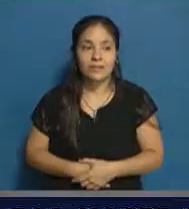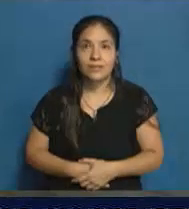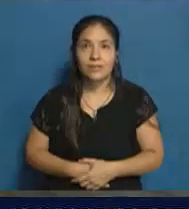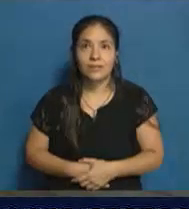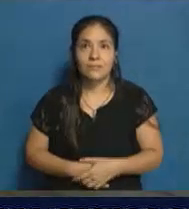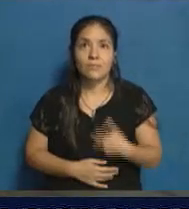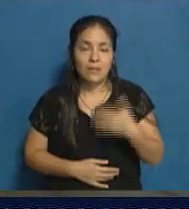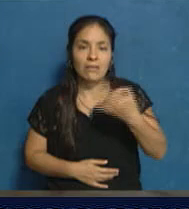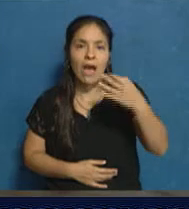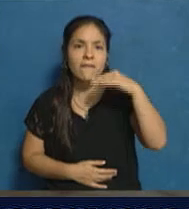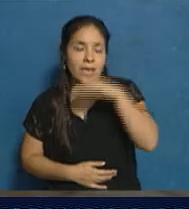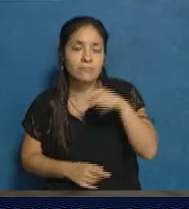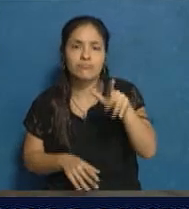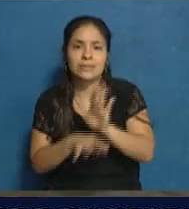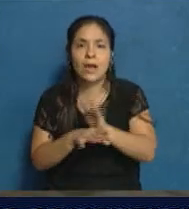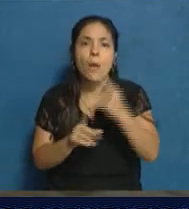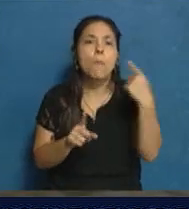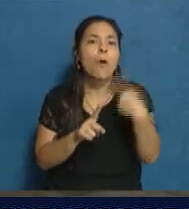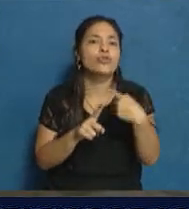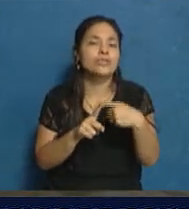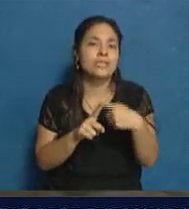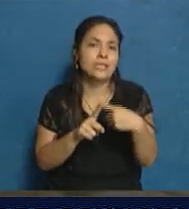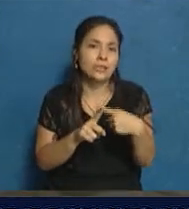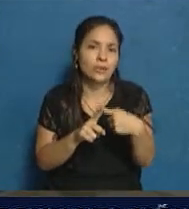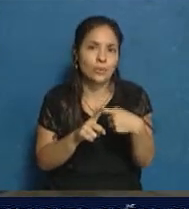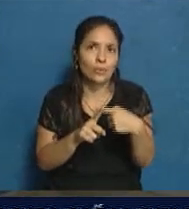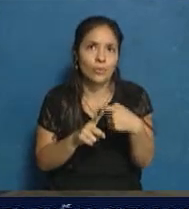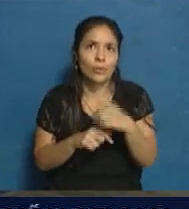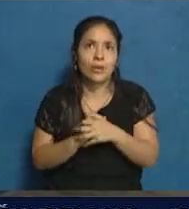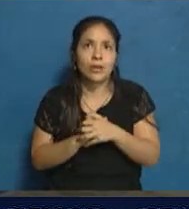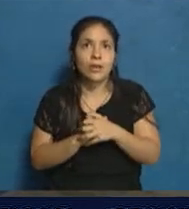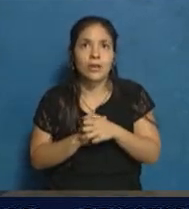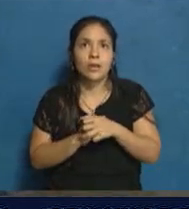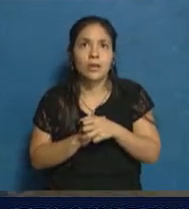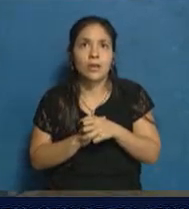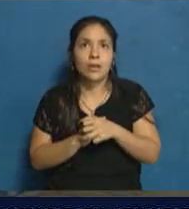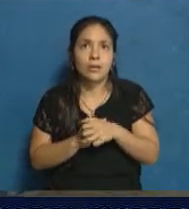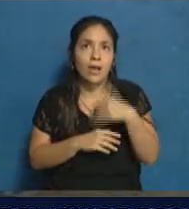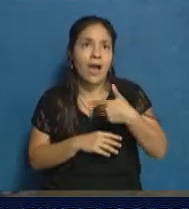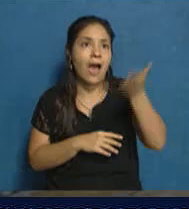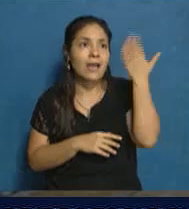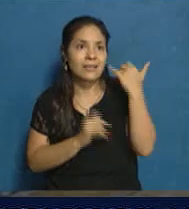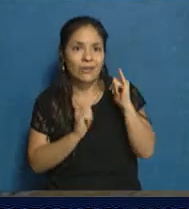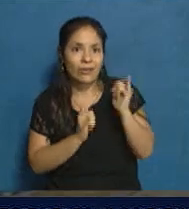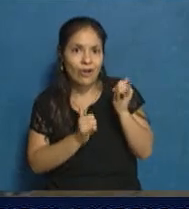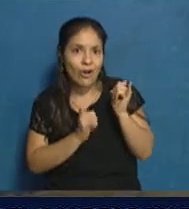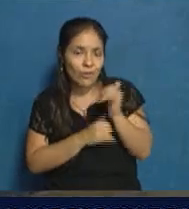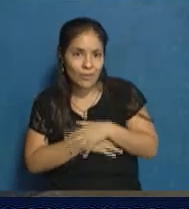Perfecto. Es positivo porque, bueno, no me sucede, pero sí cuando era muy joven no me sentía